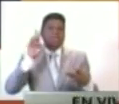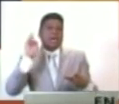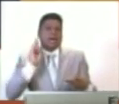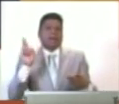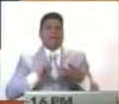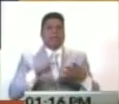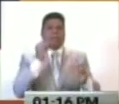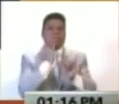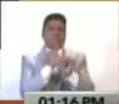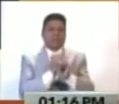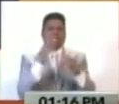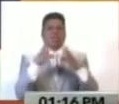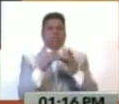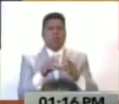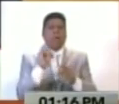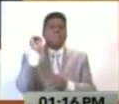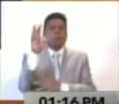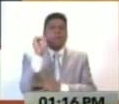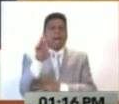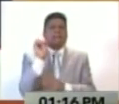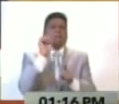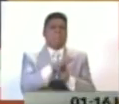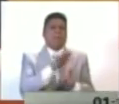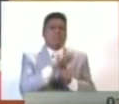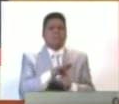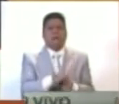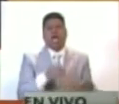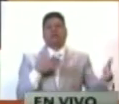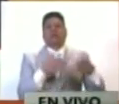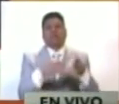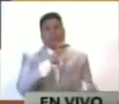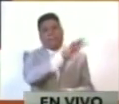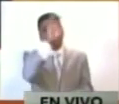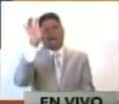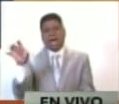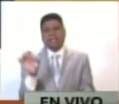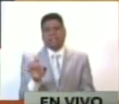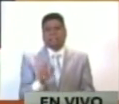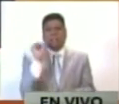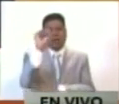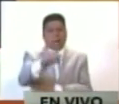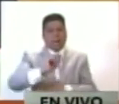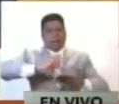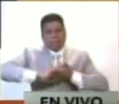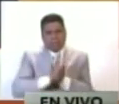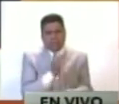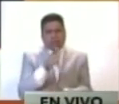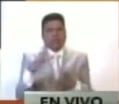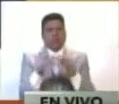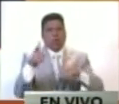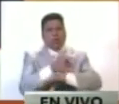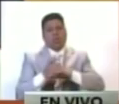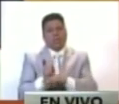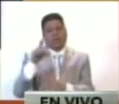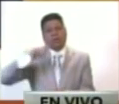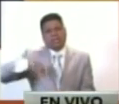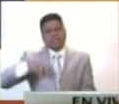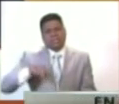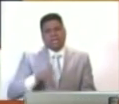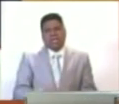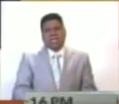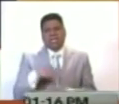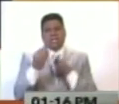hostil contra los países en desarrollo, con el objetivo de socavar sus gobiernos, y resaltaron la necesidad de